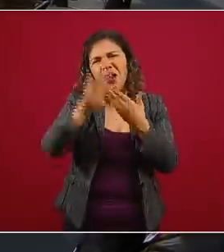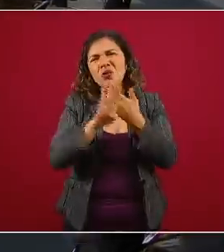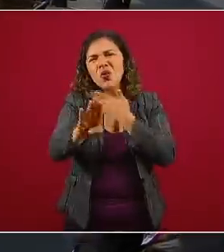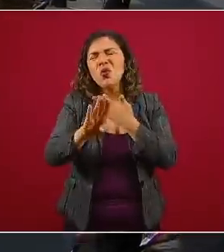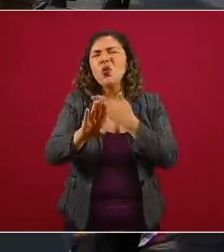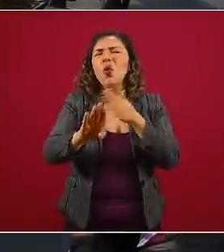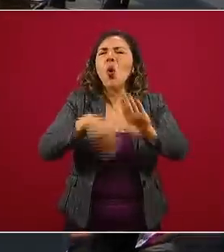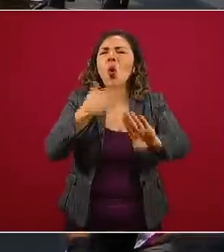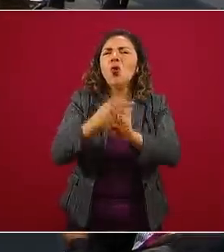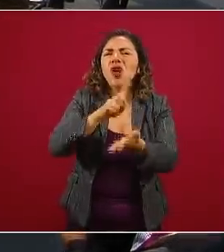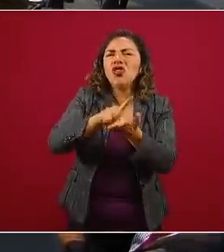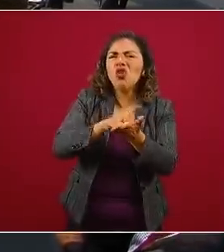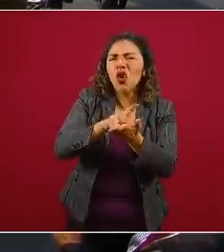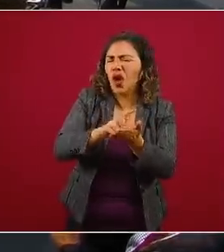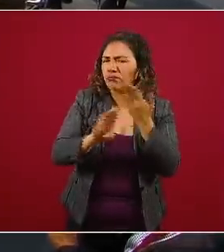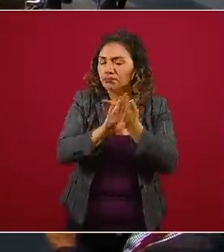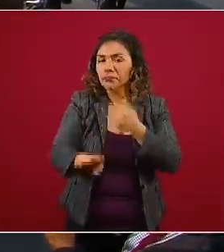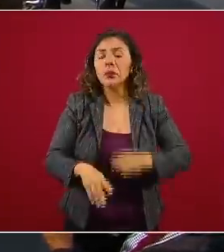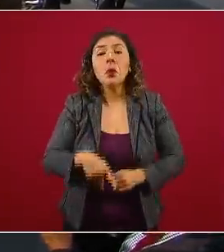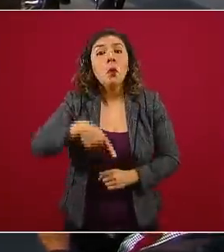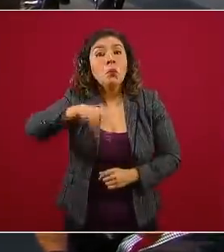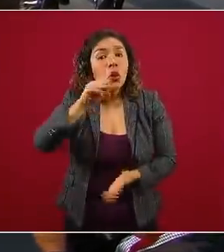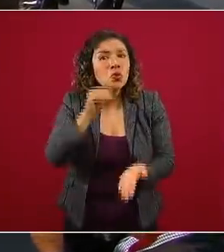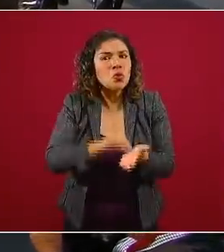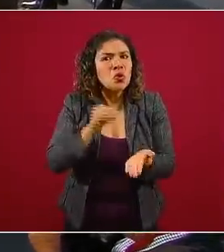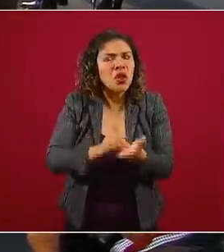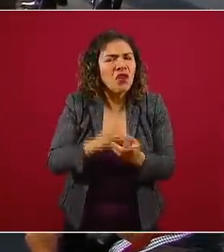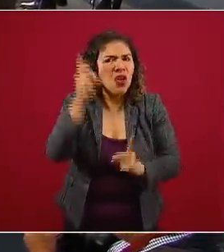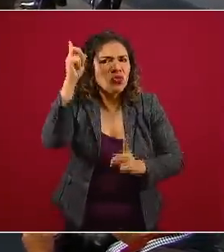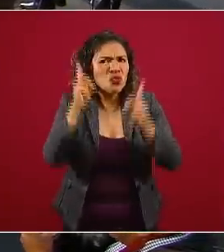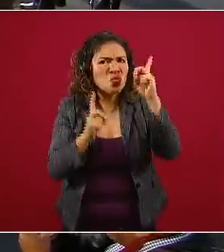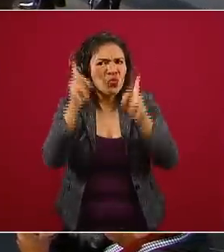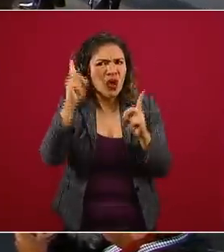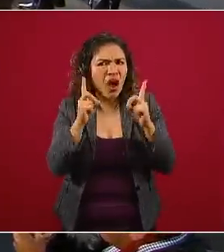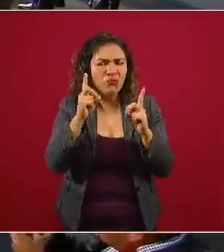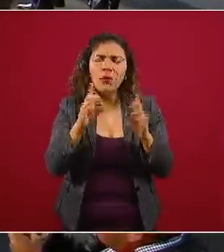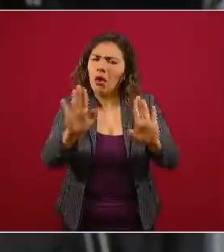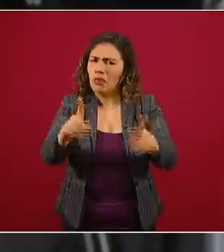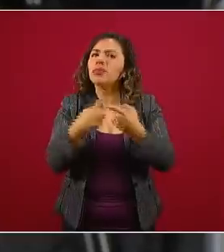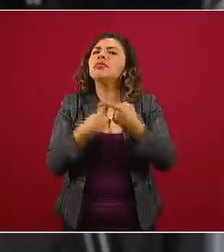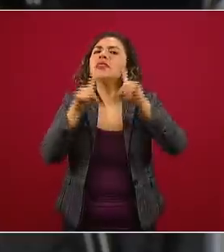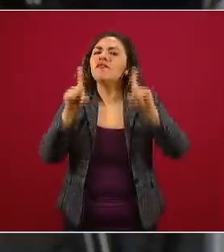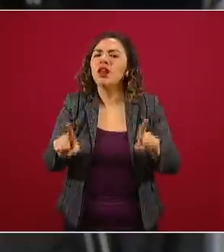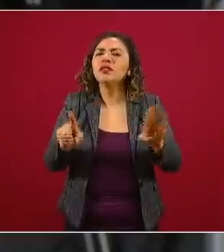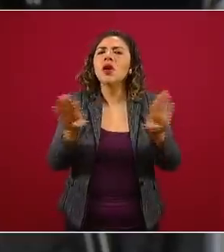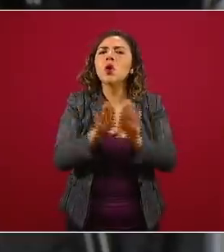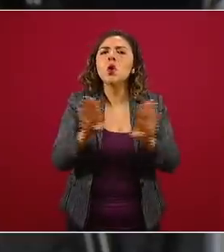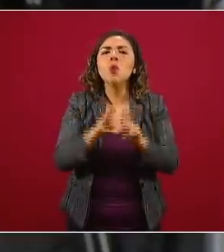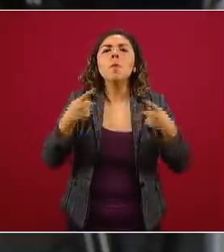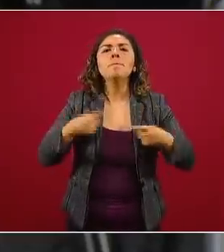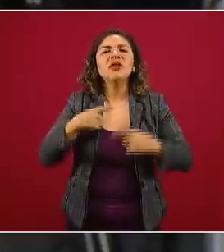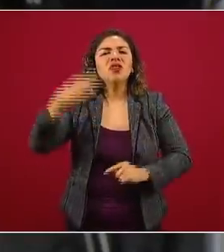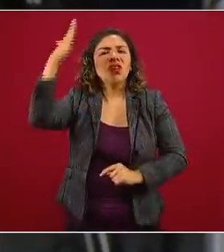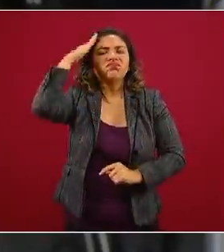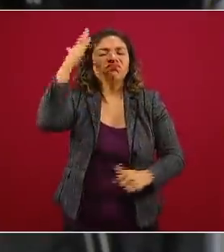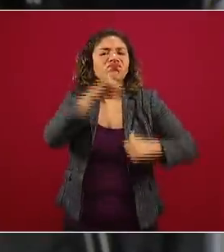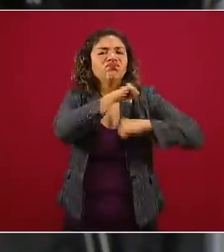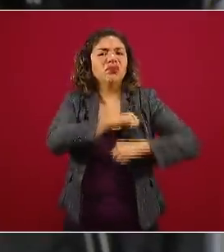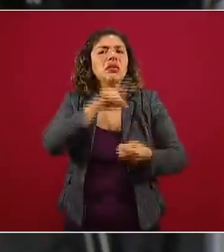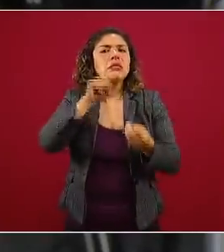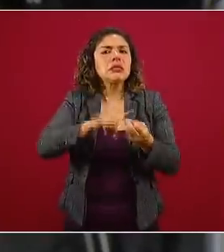adicciones lo que permanece como una inquietud y eso no tiene nada que ver con la persona titular de esta